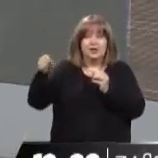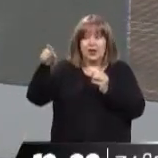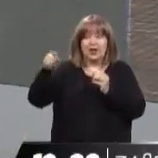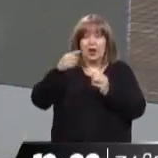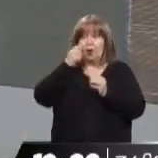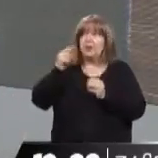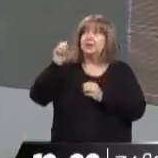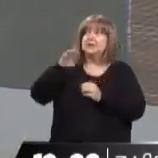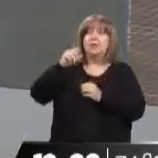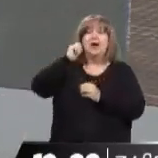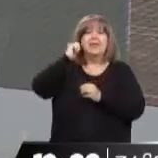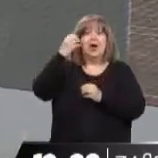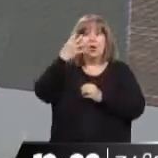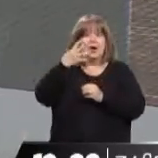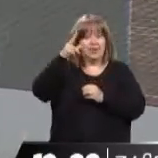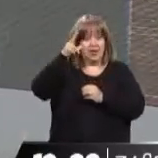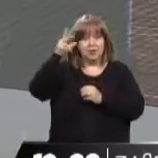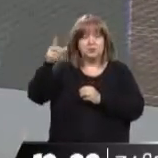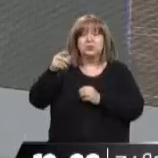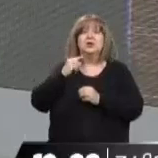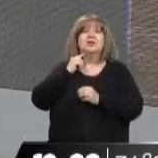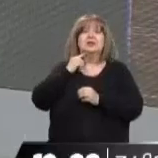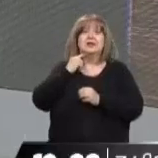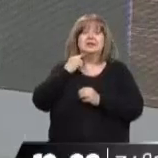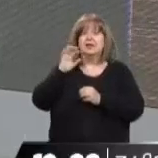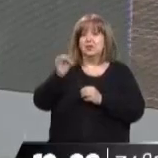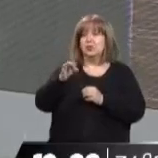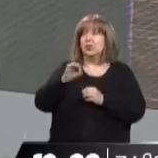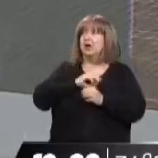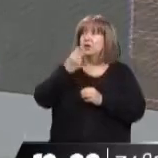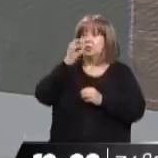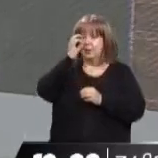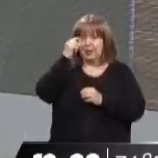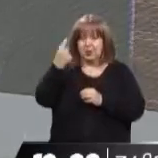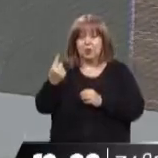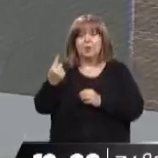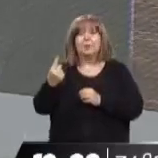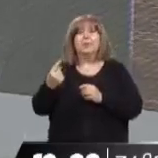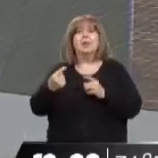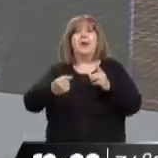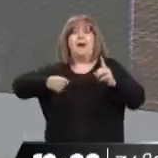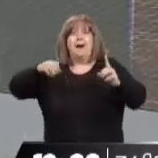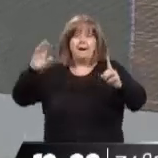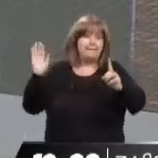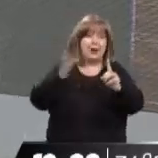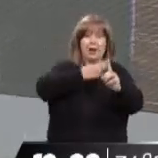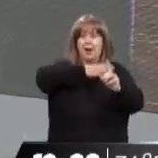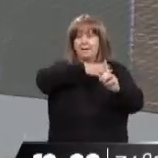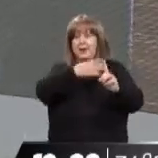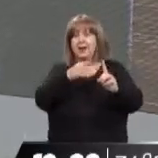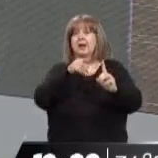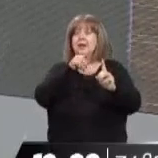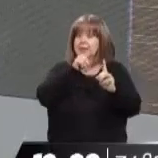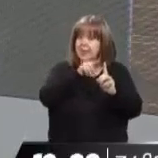Juan Manuel Tarrés, 48 años, el 13 de octubre del 2021, Tarrés golpeó por primera vez a Holguín. En